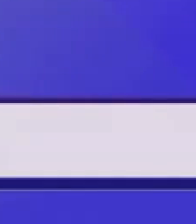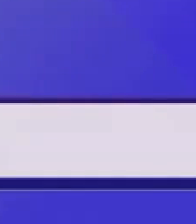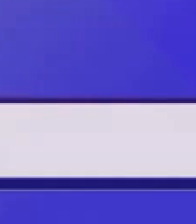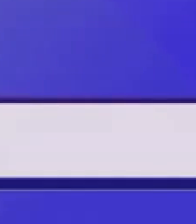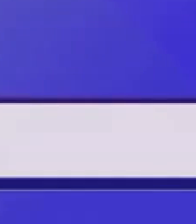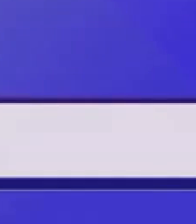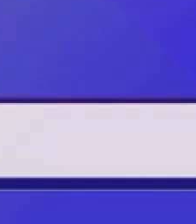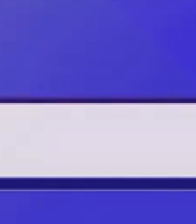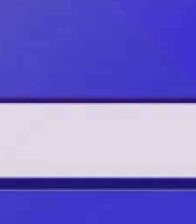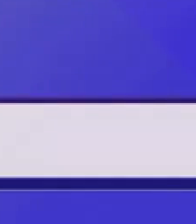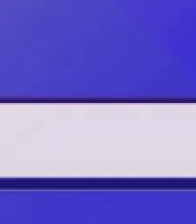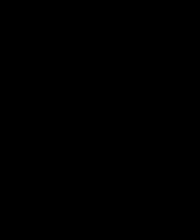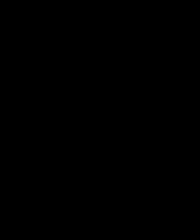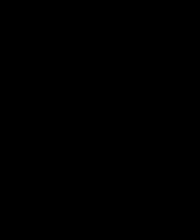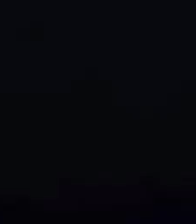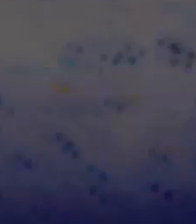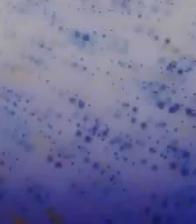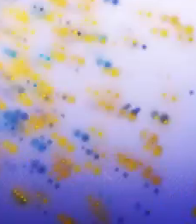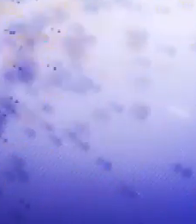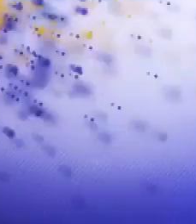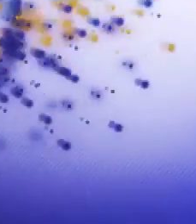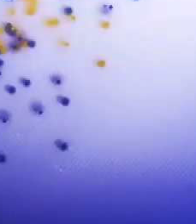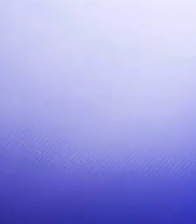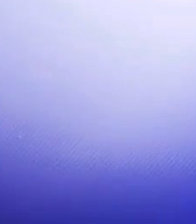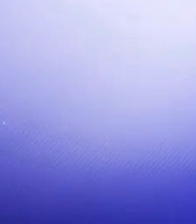del Hotel Millennium.